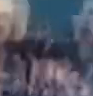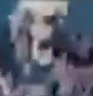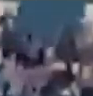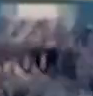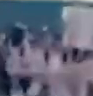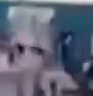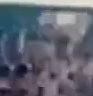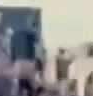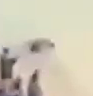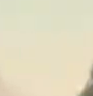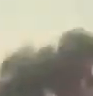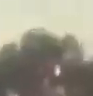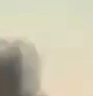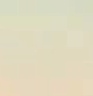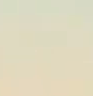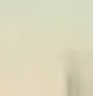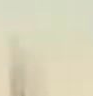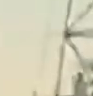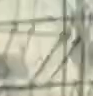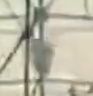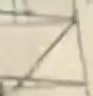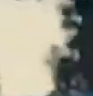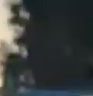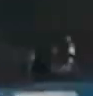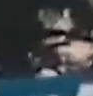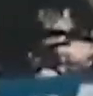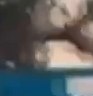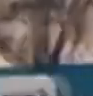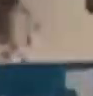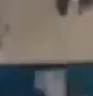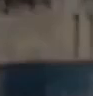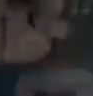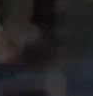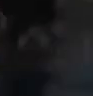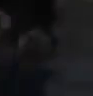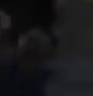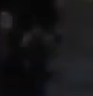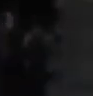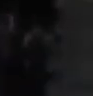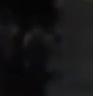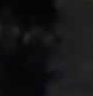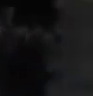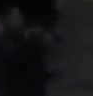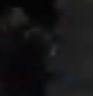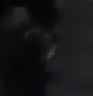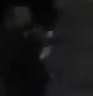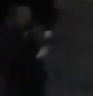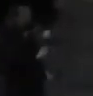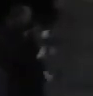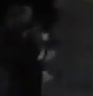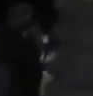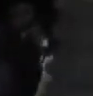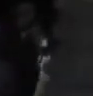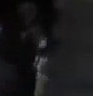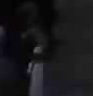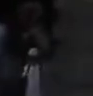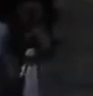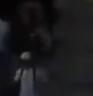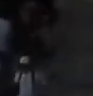días. Mientras harían falta restricciones porque los casos no bajan y las terapias